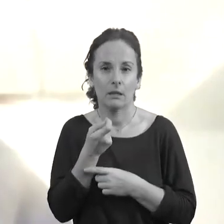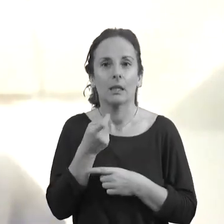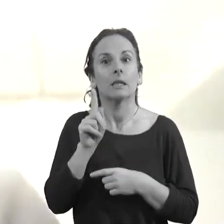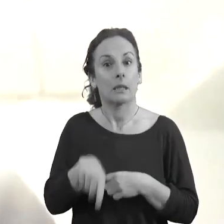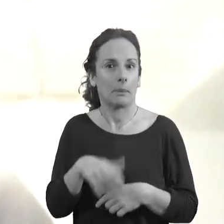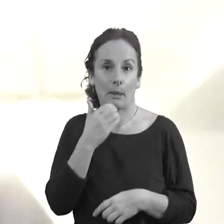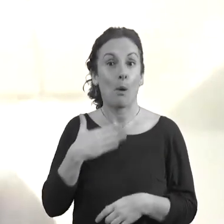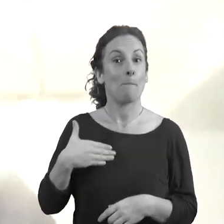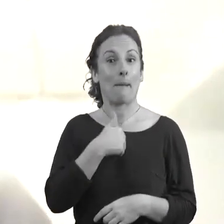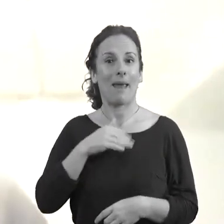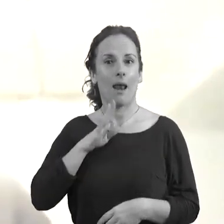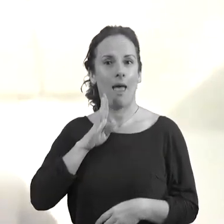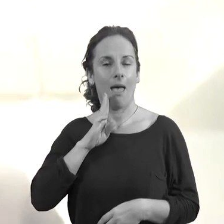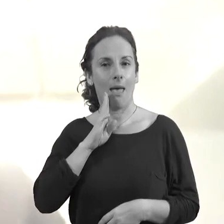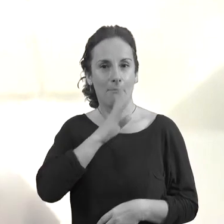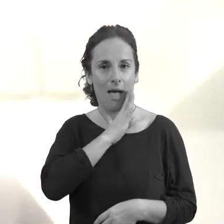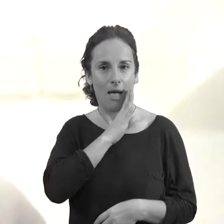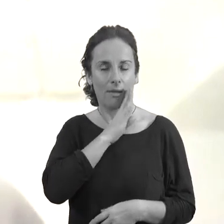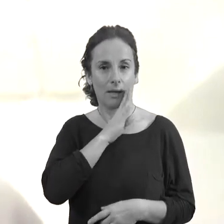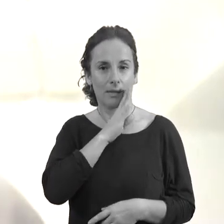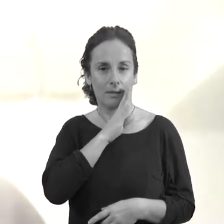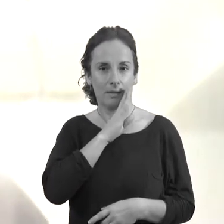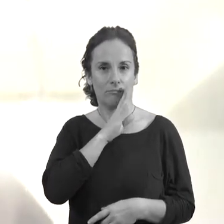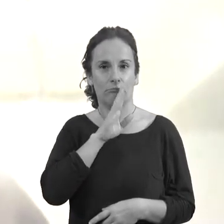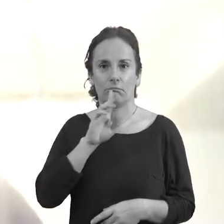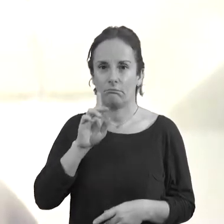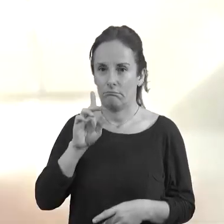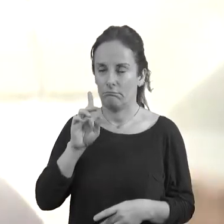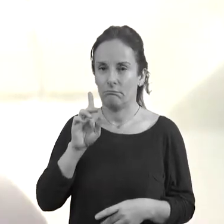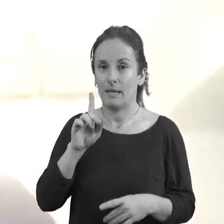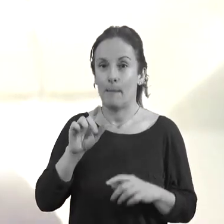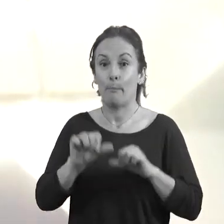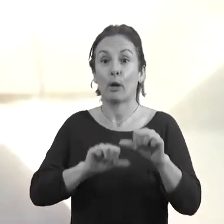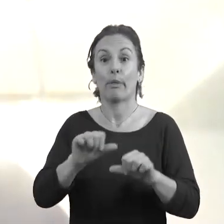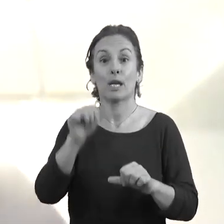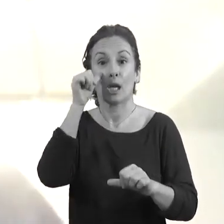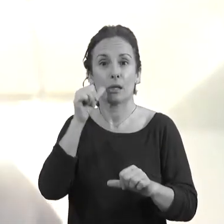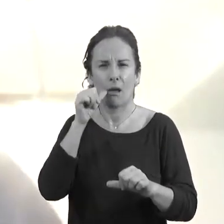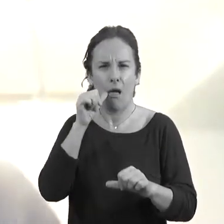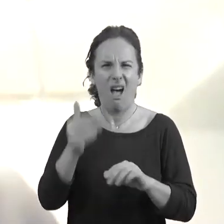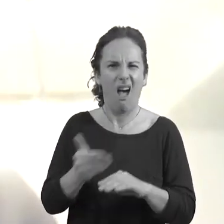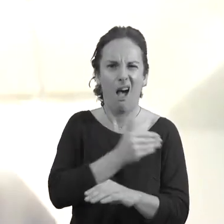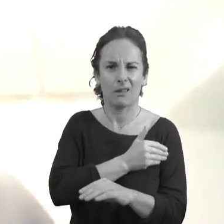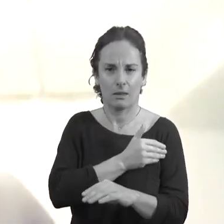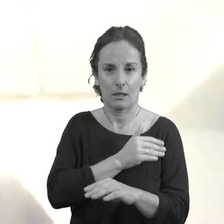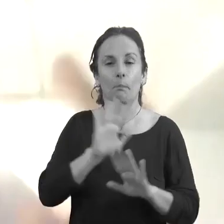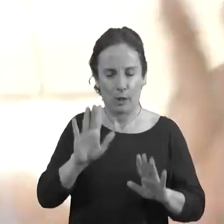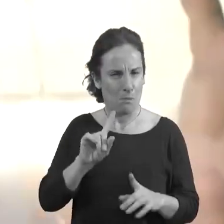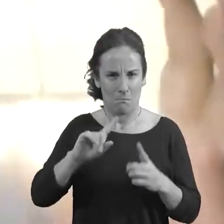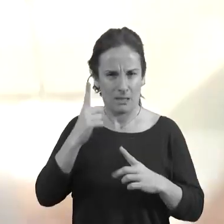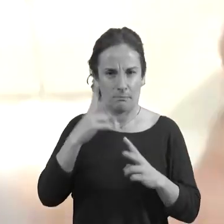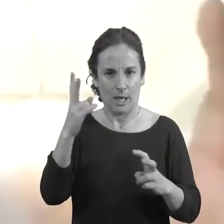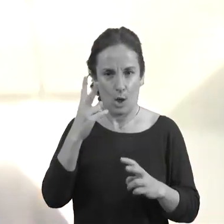madres nos hemos encontrado ya antes de iniciar el proceso, pero sobre todo cuando Carla tenía apenas meses, era